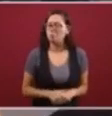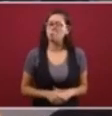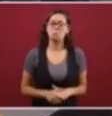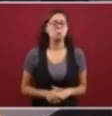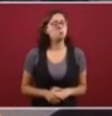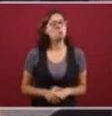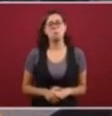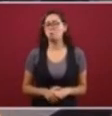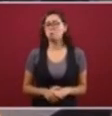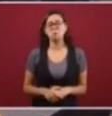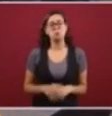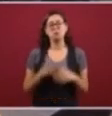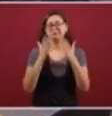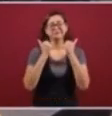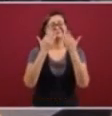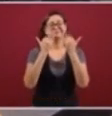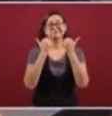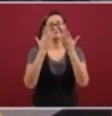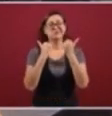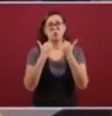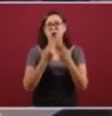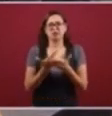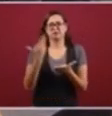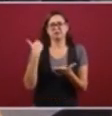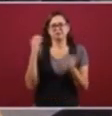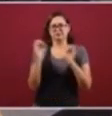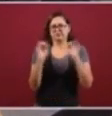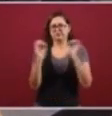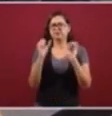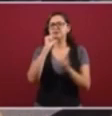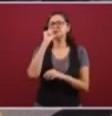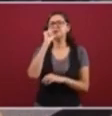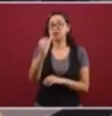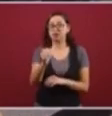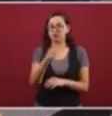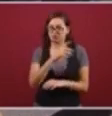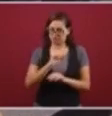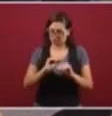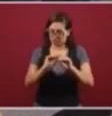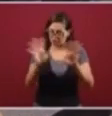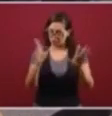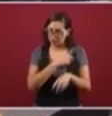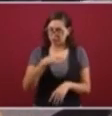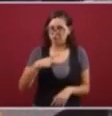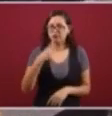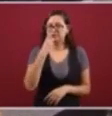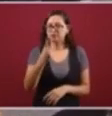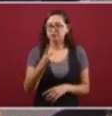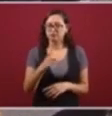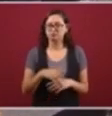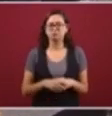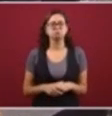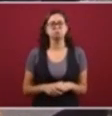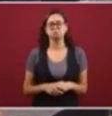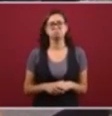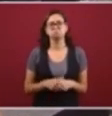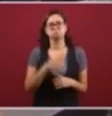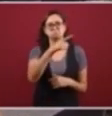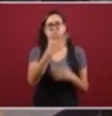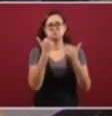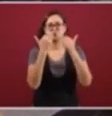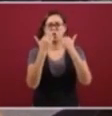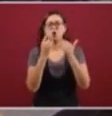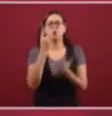eso. No lo tenía también. Hay que aclarar, son